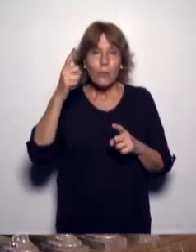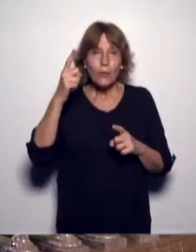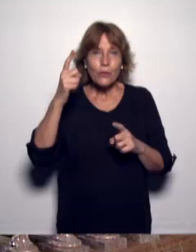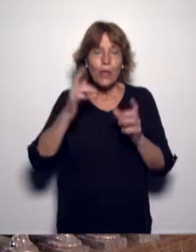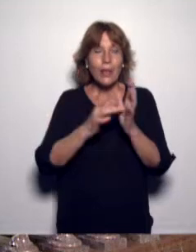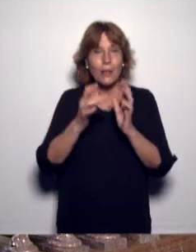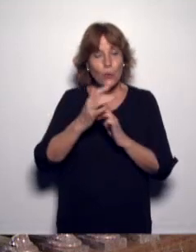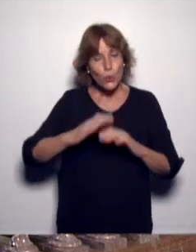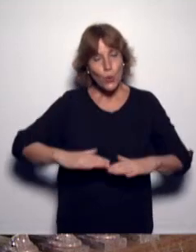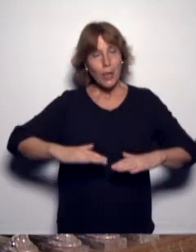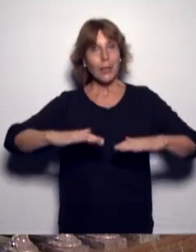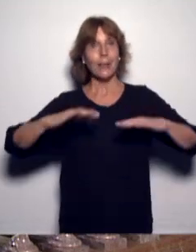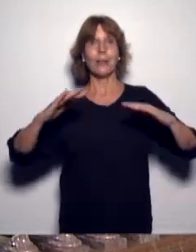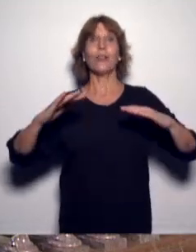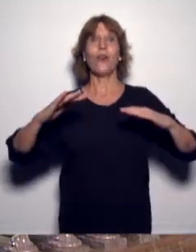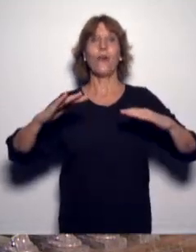como hombre.